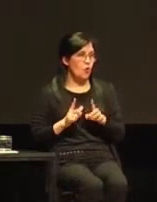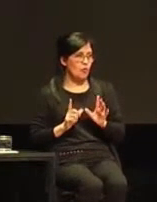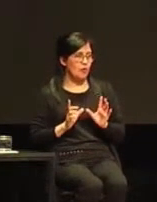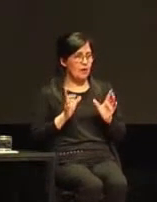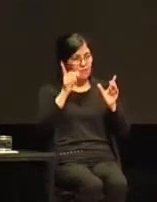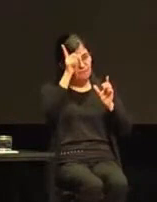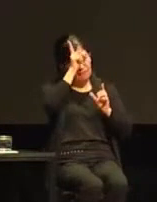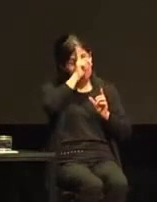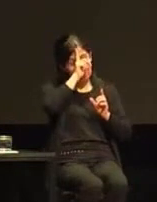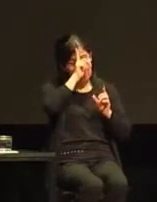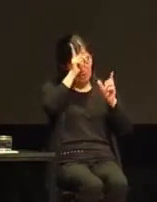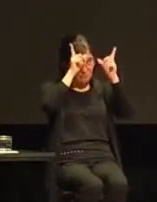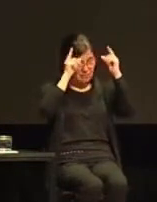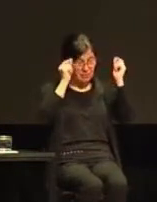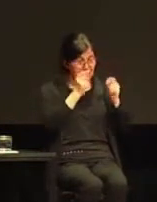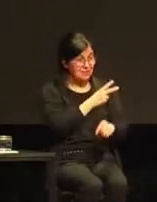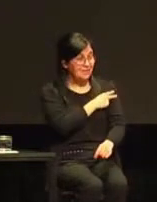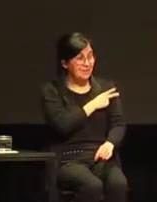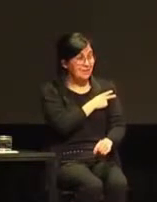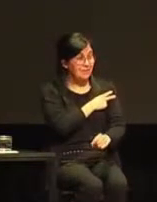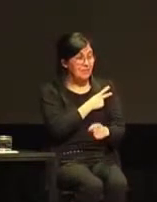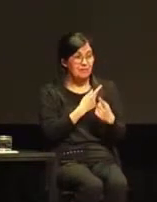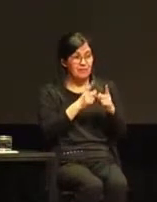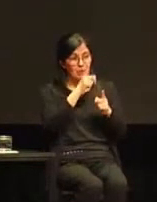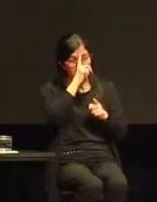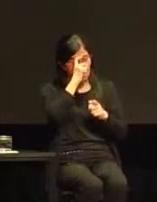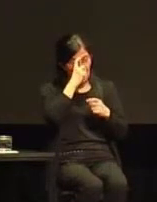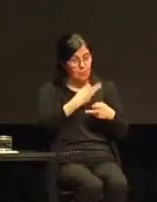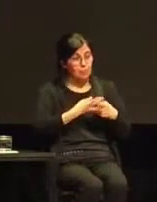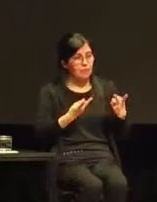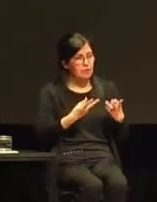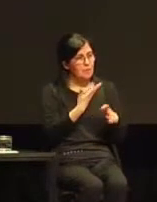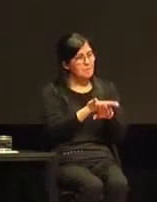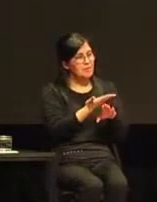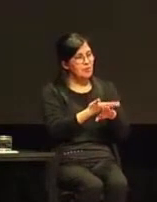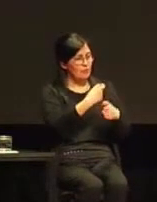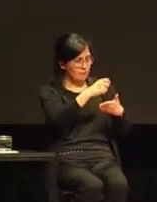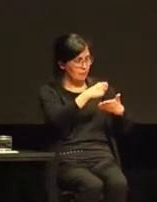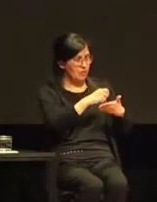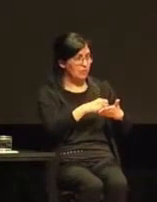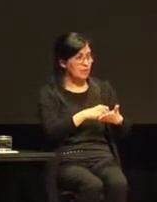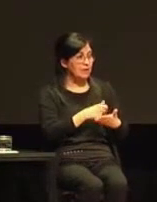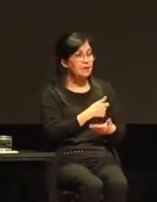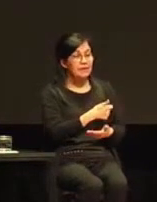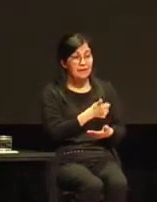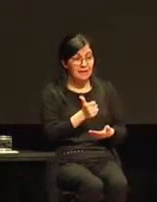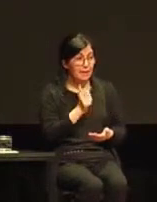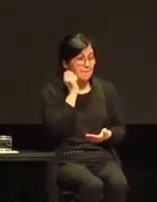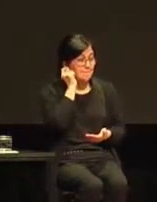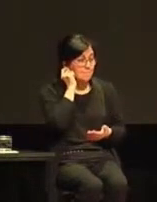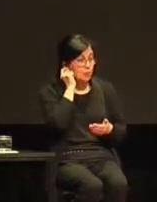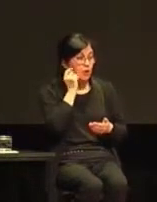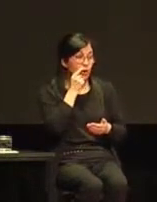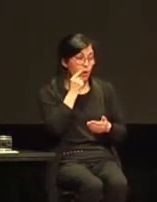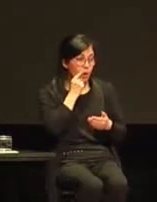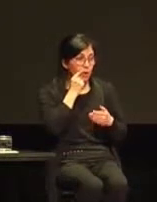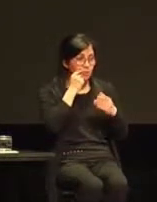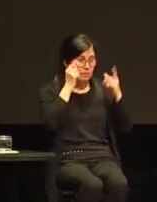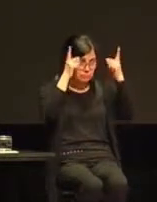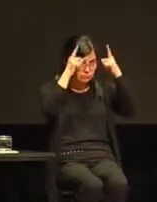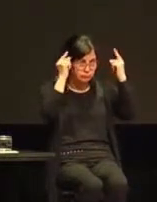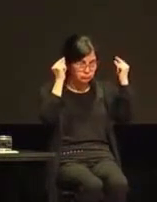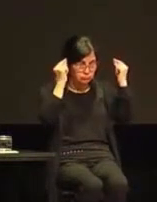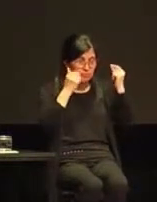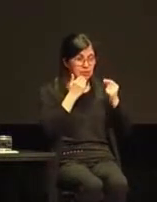de hospitales públicos, nos solicitó evaluar, ellas tienen que medir la calidad del cuidado de enfermería